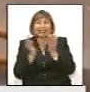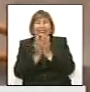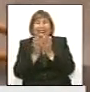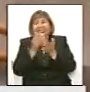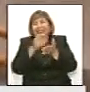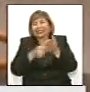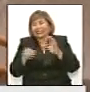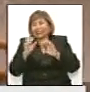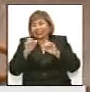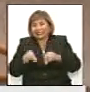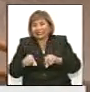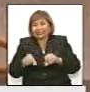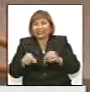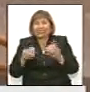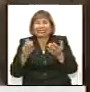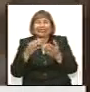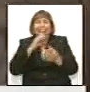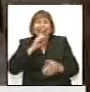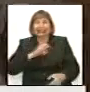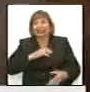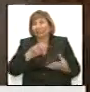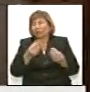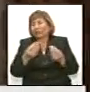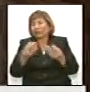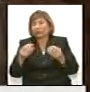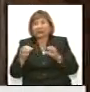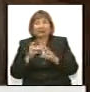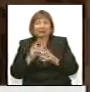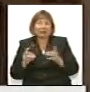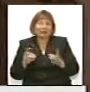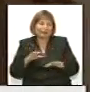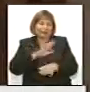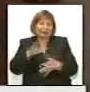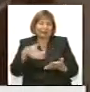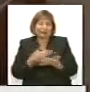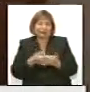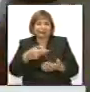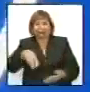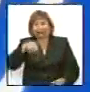ocurre en Ate y en Chosica se repite en muchos distritos de todo el país.